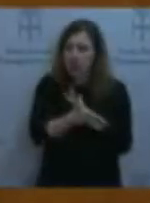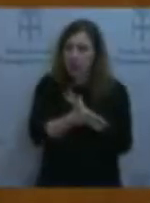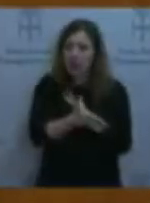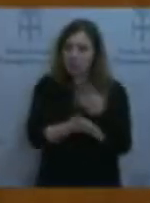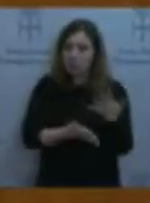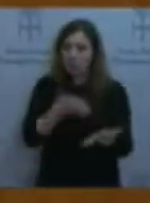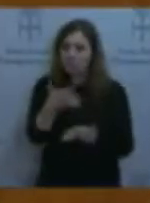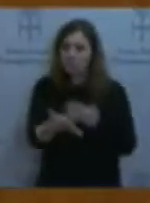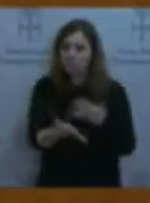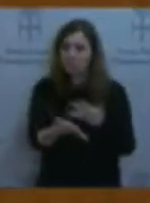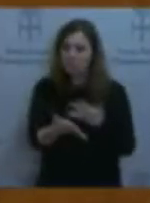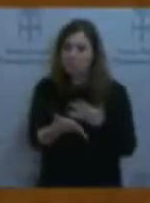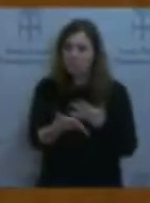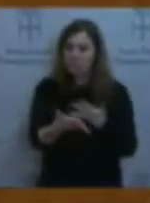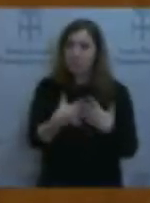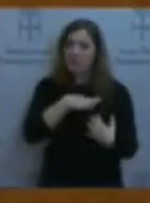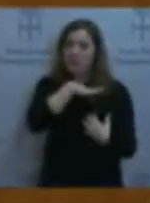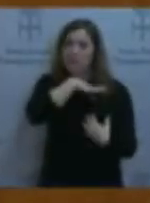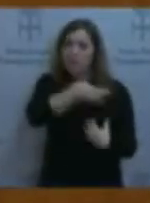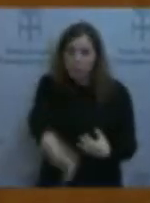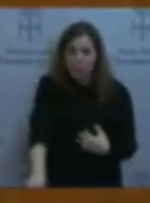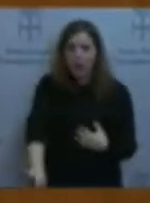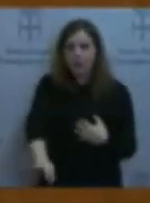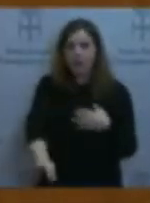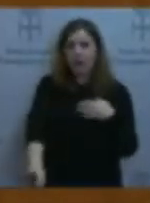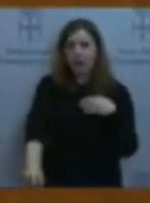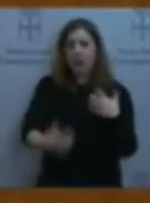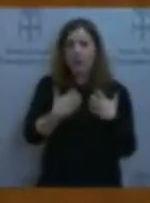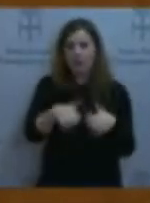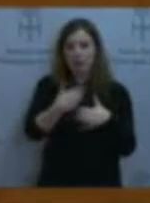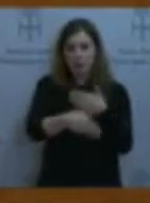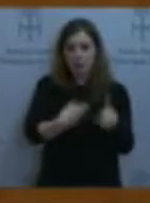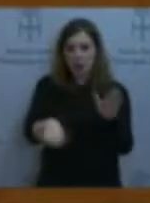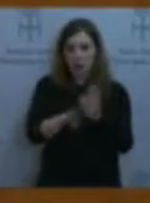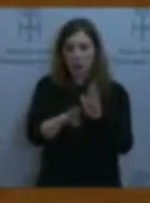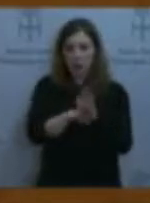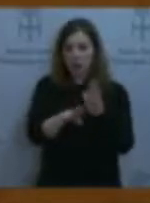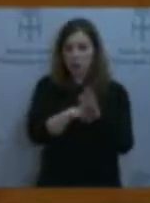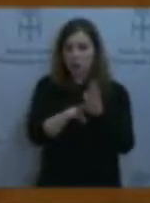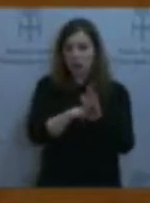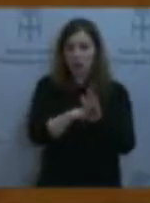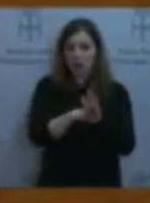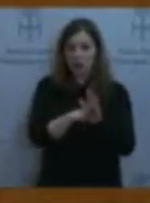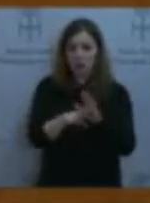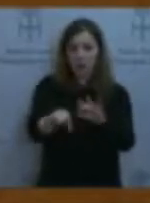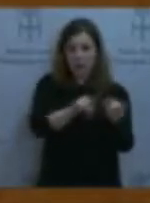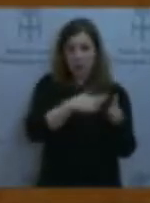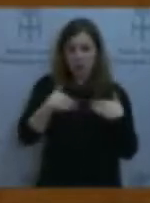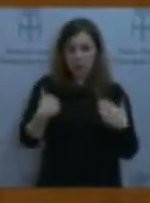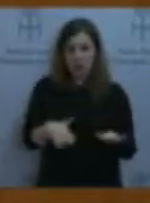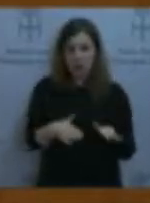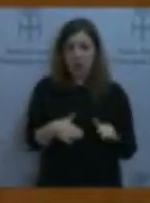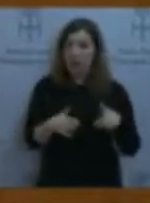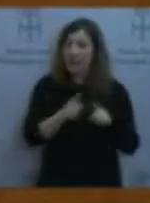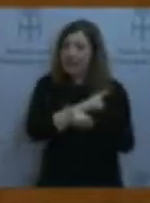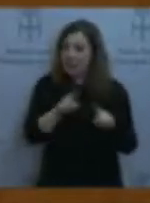puede continuar funcionando cualquier territorio, ¿no? Como tampoco se entiende que se nieguen